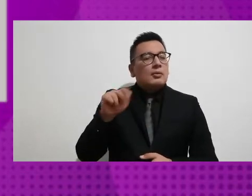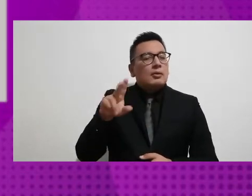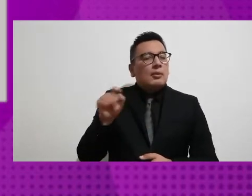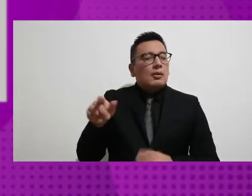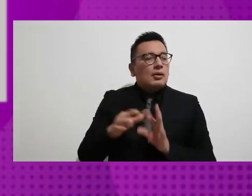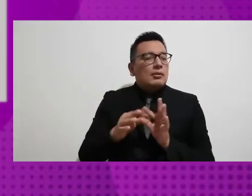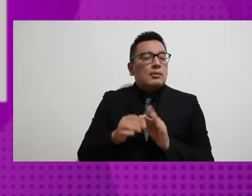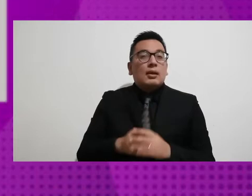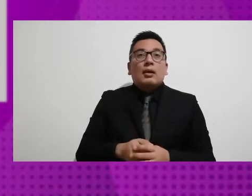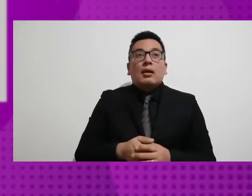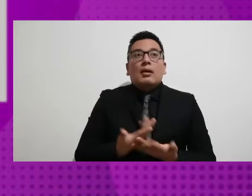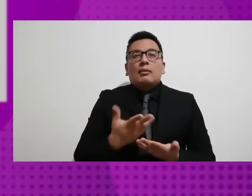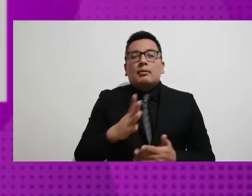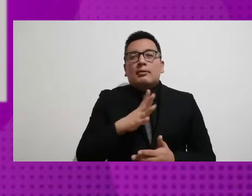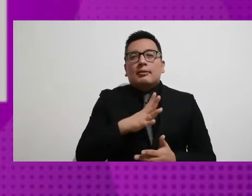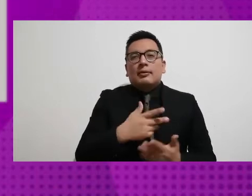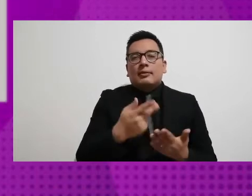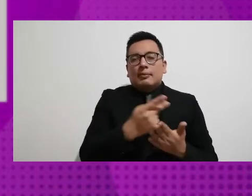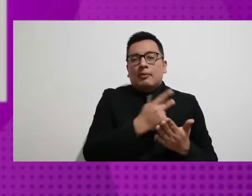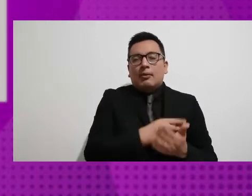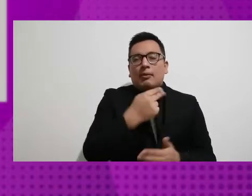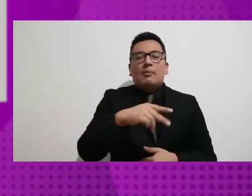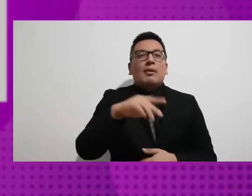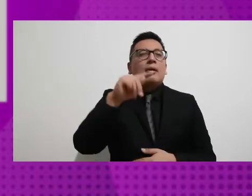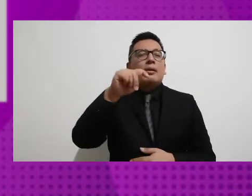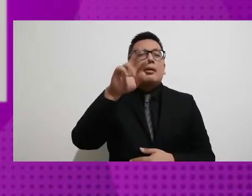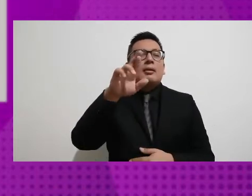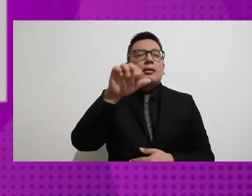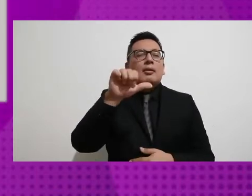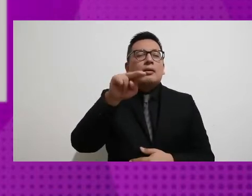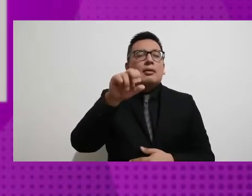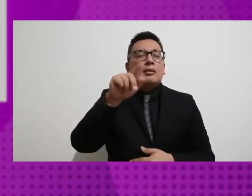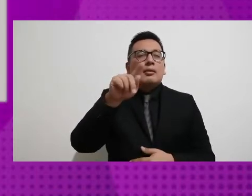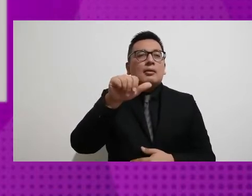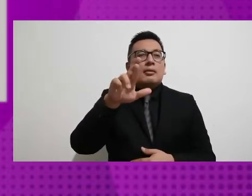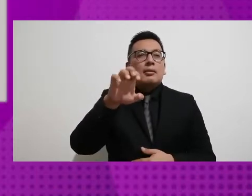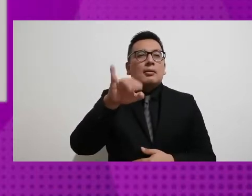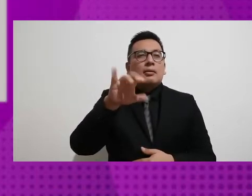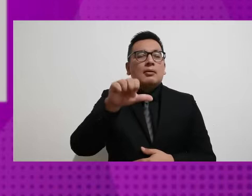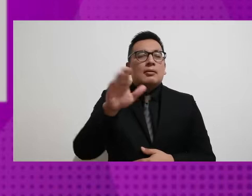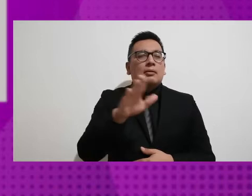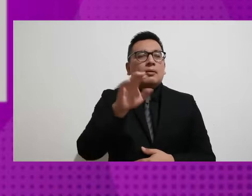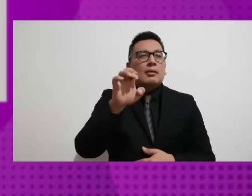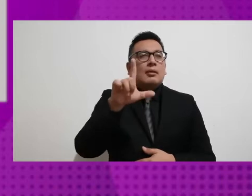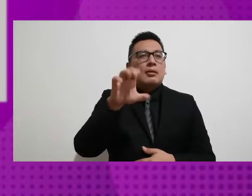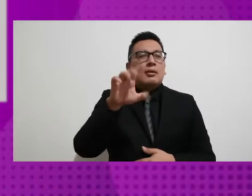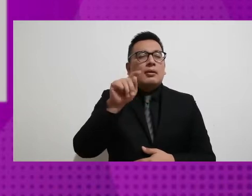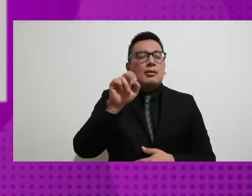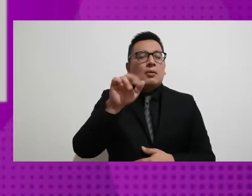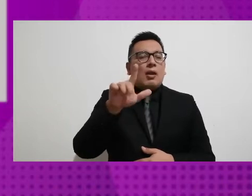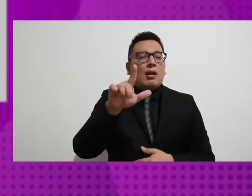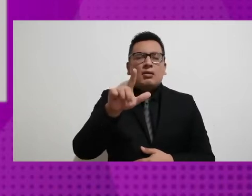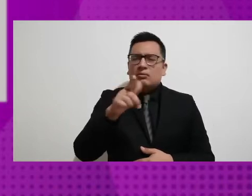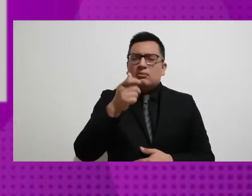electoral. Ustedes saben que tuvimos un programa pues que muy exitoso, que además lo hemos implementado, que se llamó